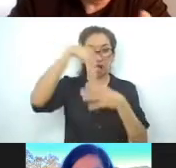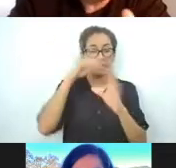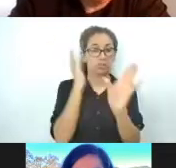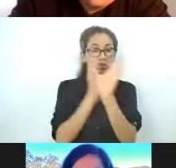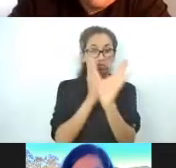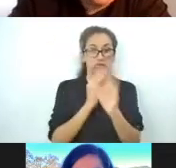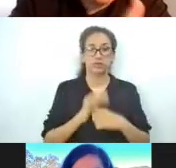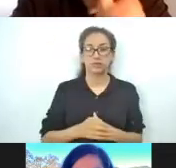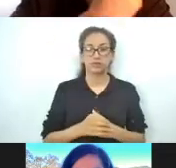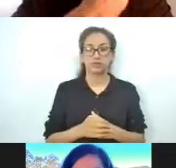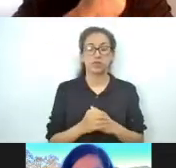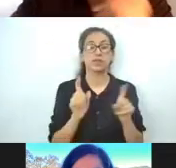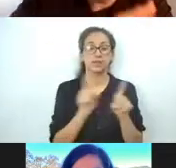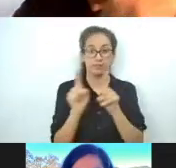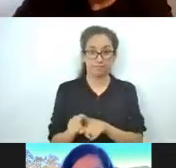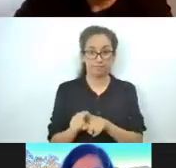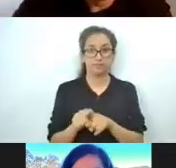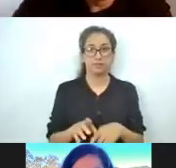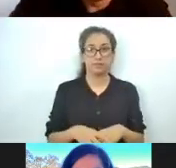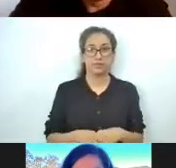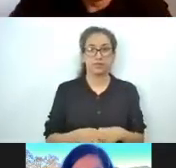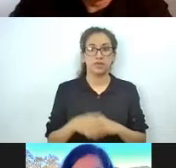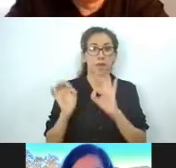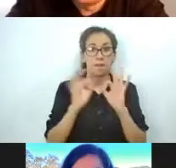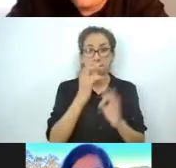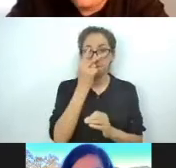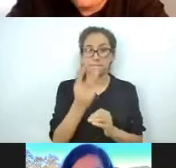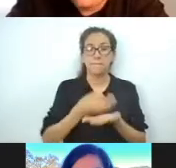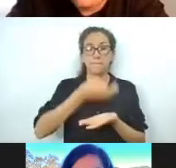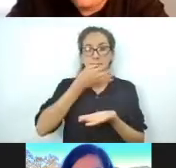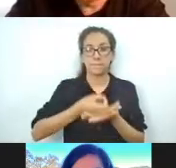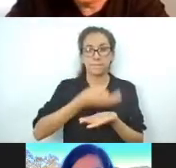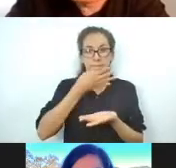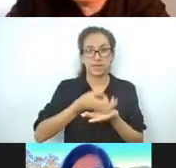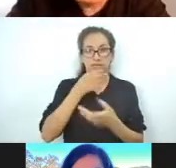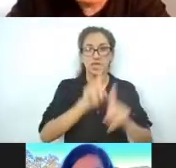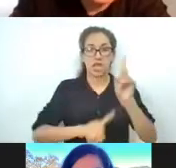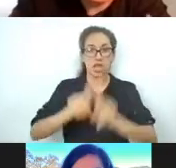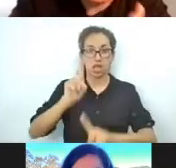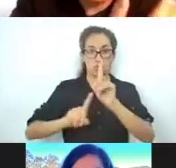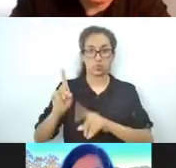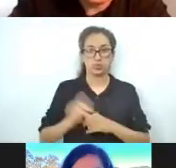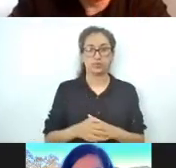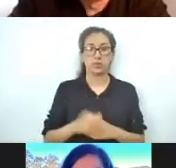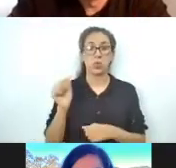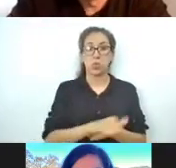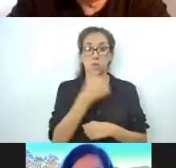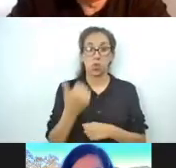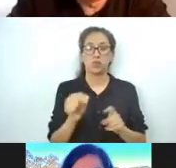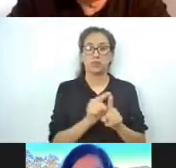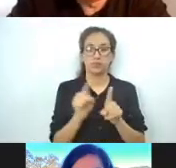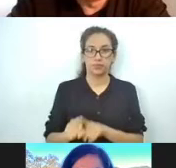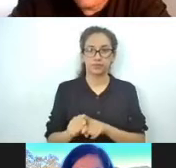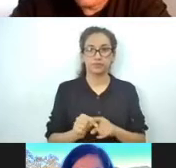Y indudablemente también usamos medicación oral en algunos casos y otras opciones